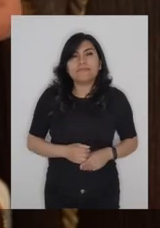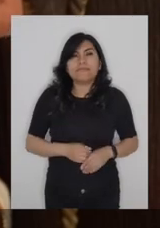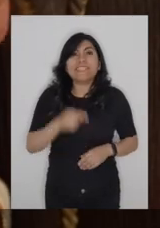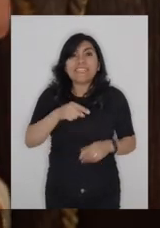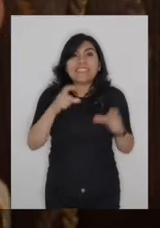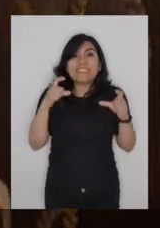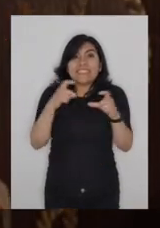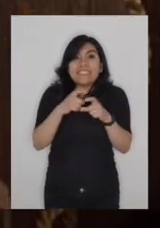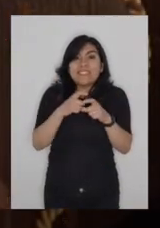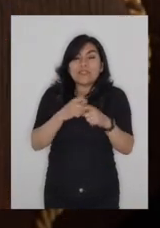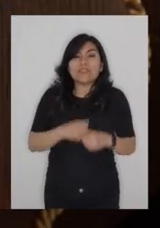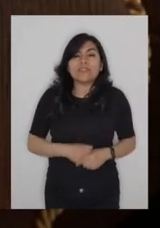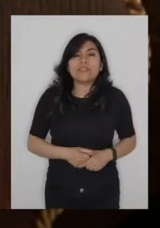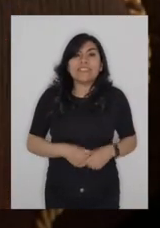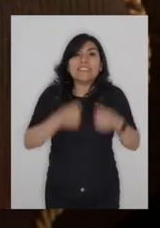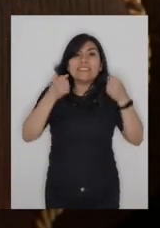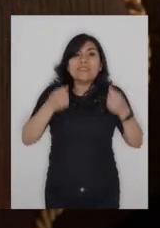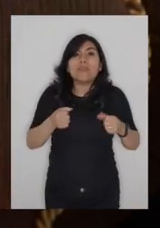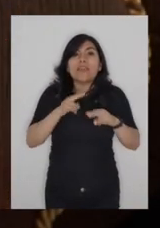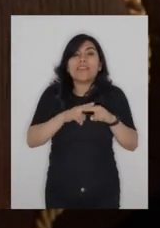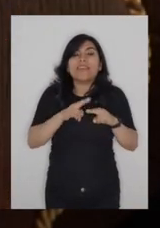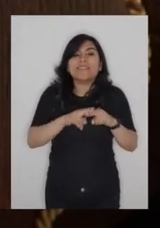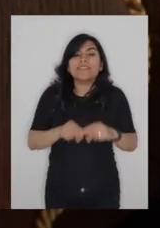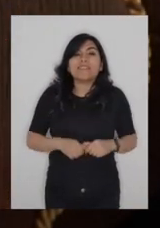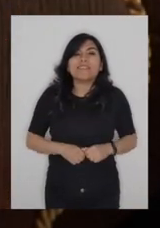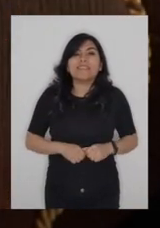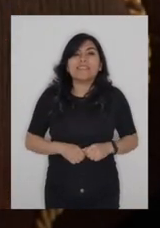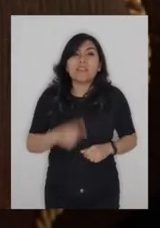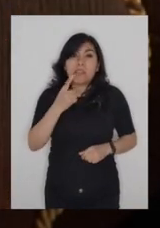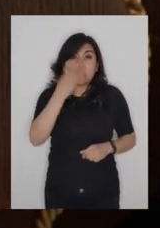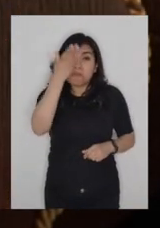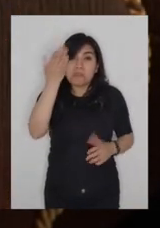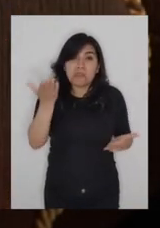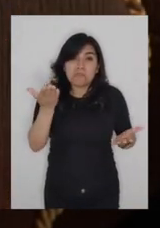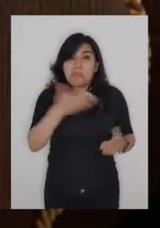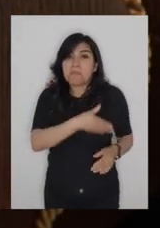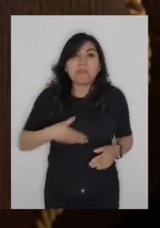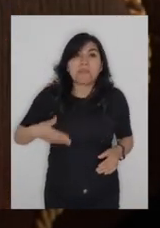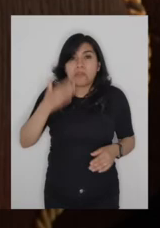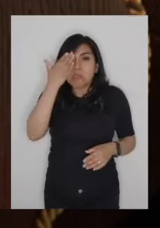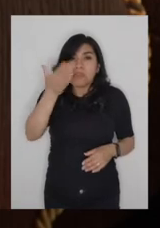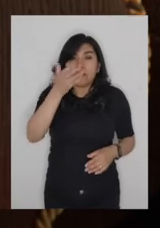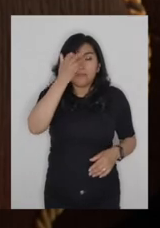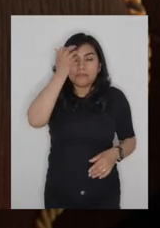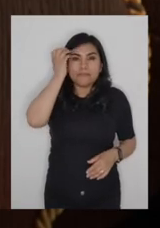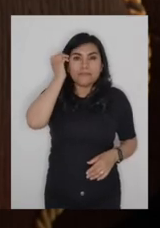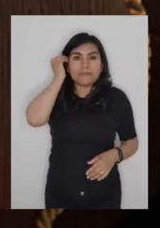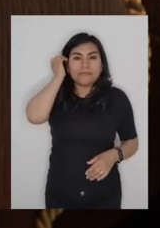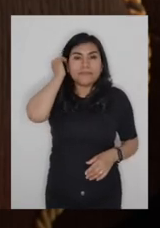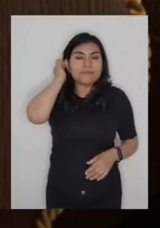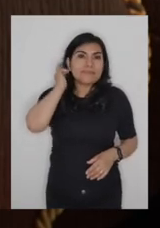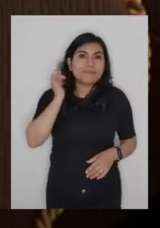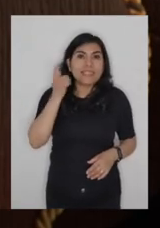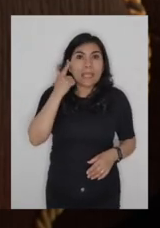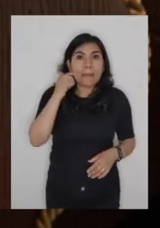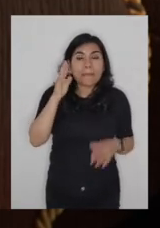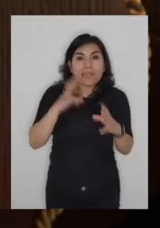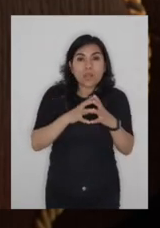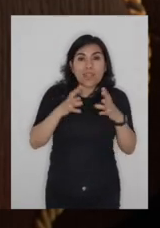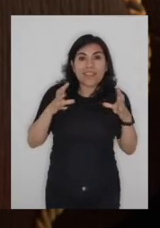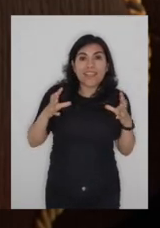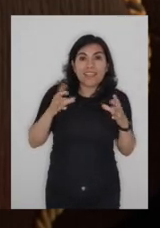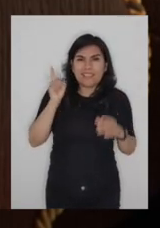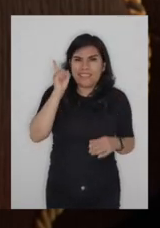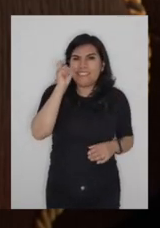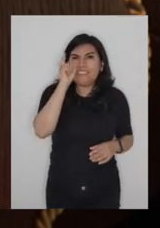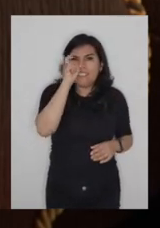Este chiquitito se puede hacer en un día o medio día. Pero grande